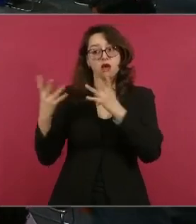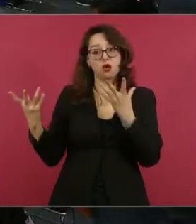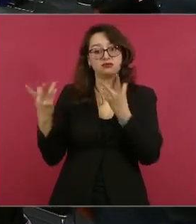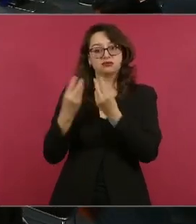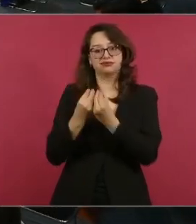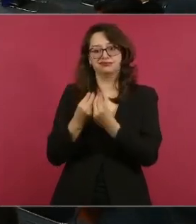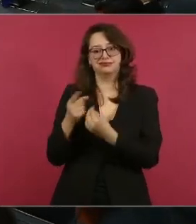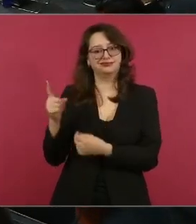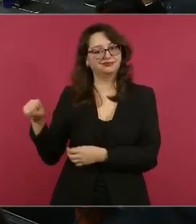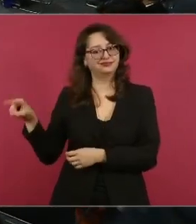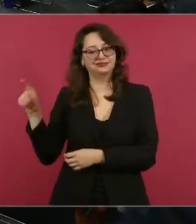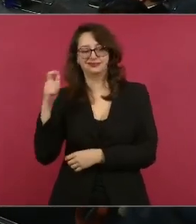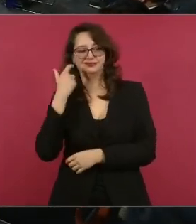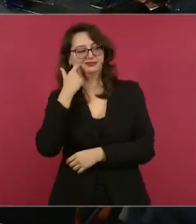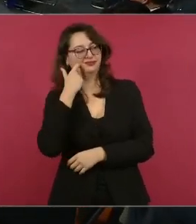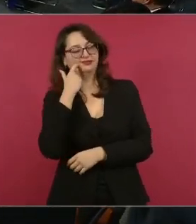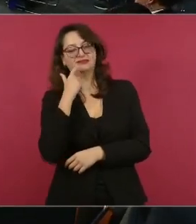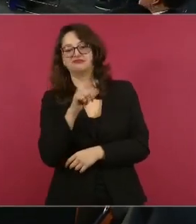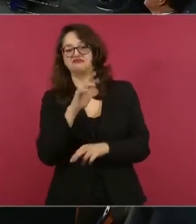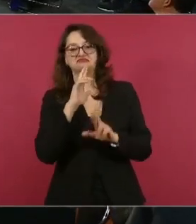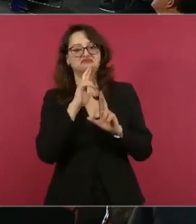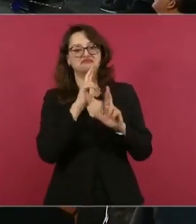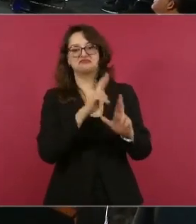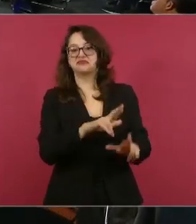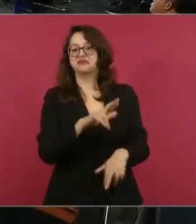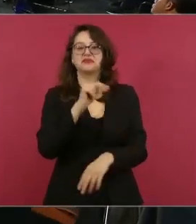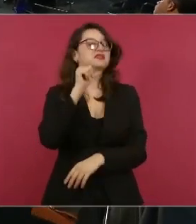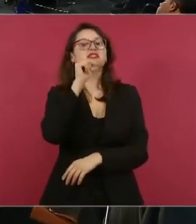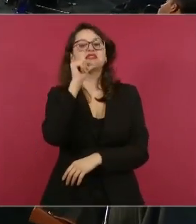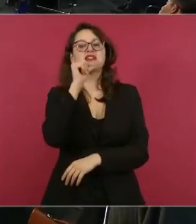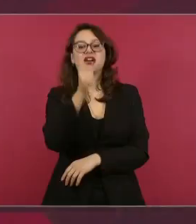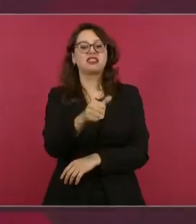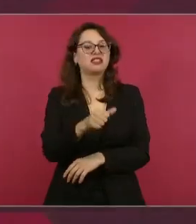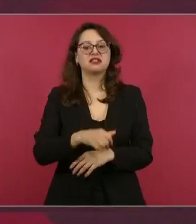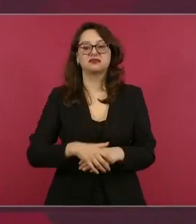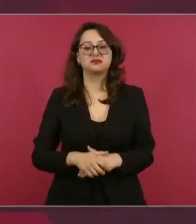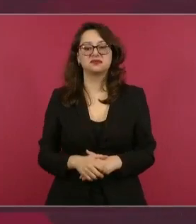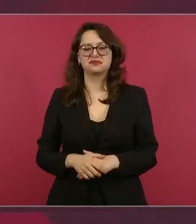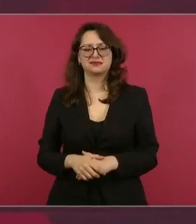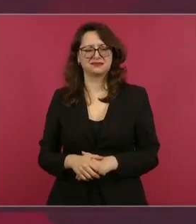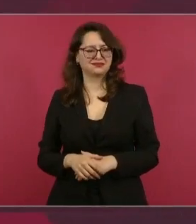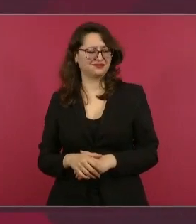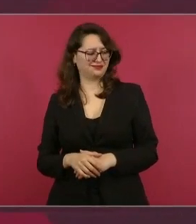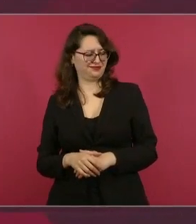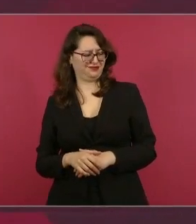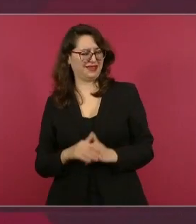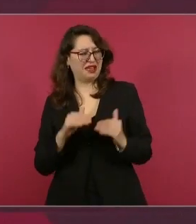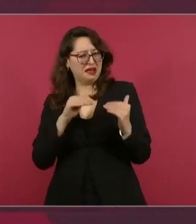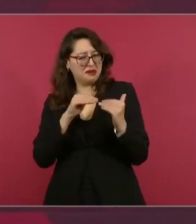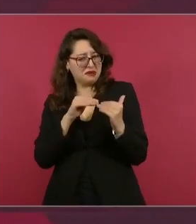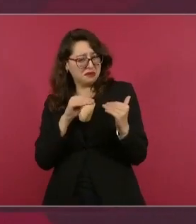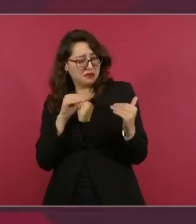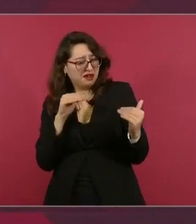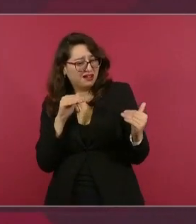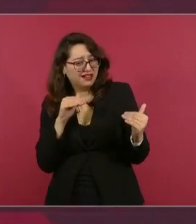No hubo respuesta. Llegaron con soberbia a decir que no tenían nada